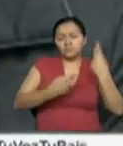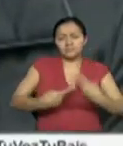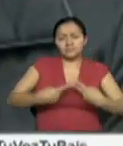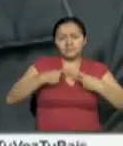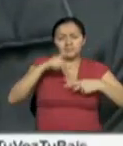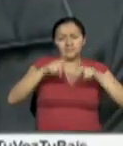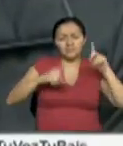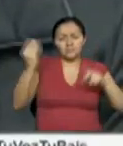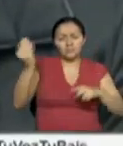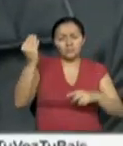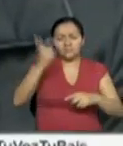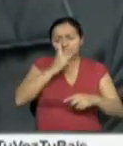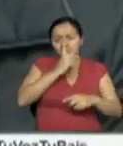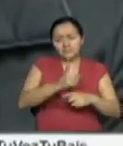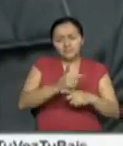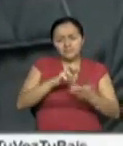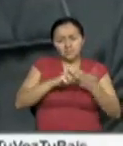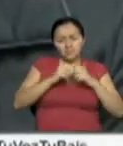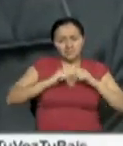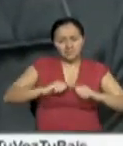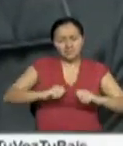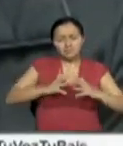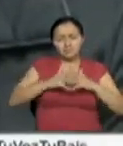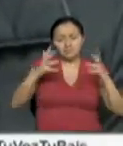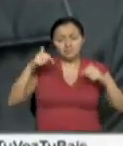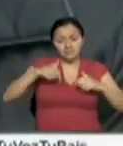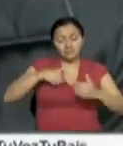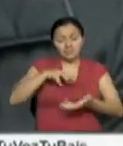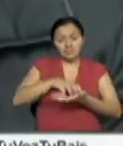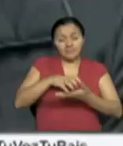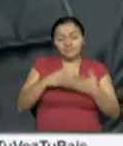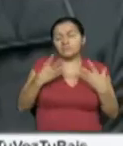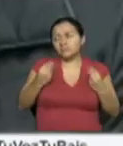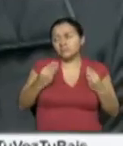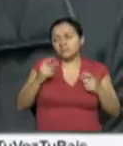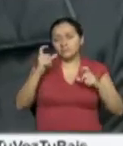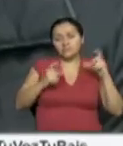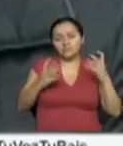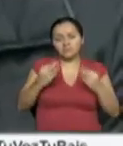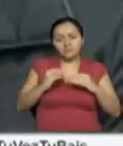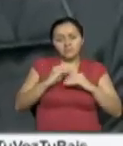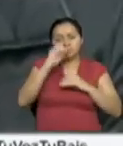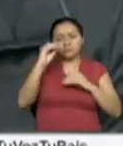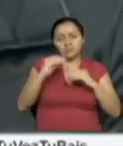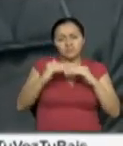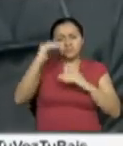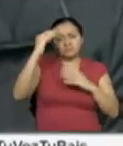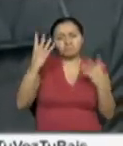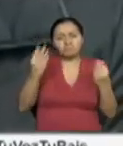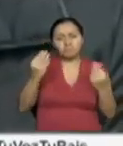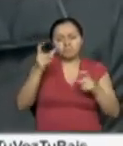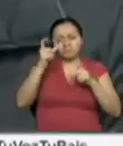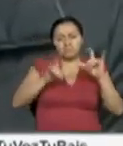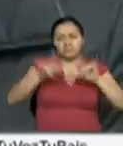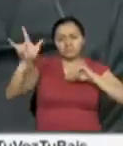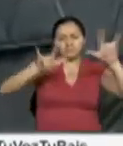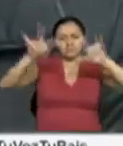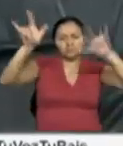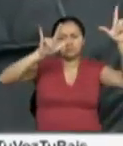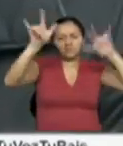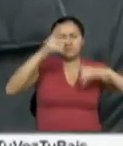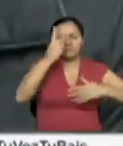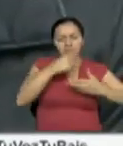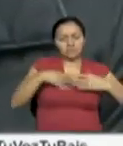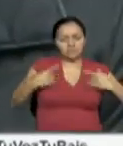muchos jóvenes son muy tristes, puesto que en mi cantón existe un índice bastante alto de lo que es